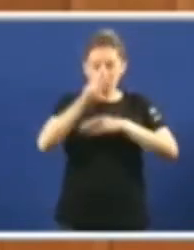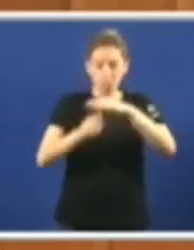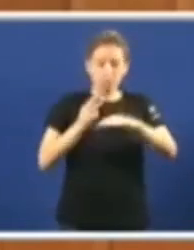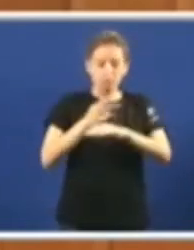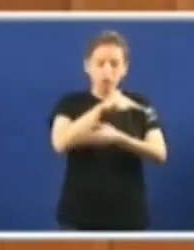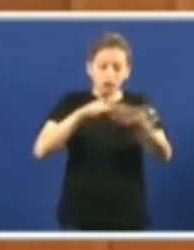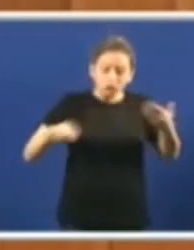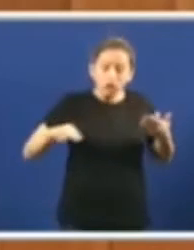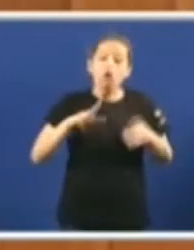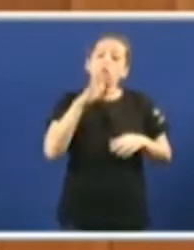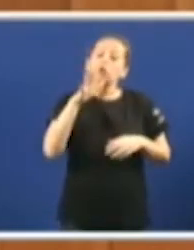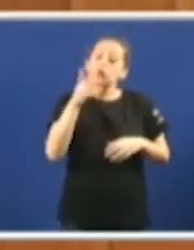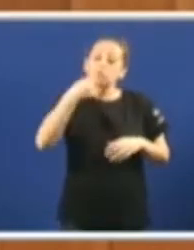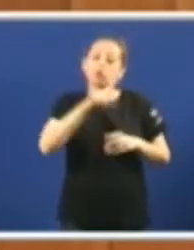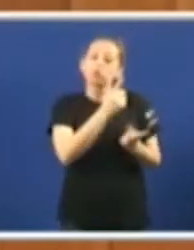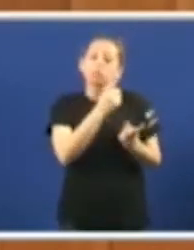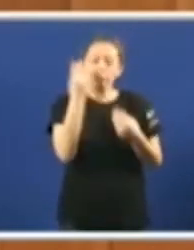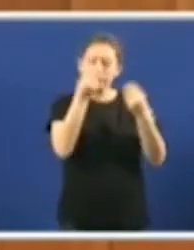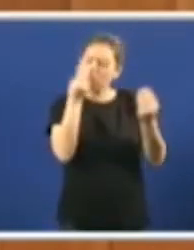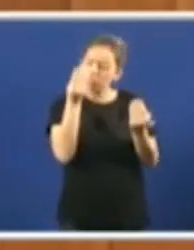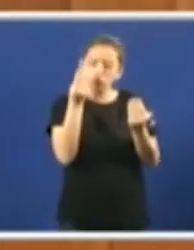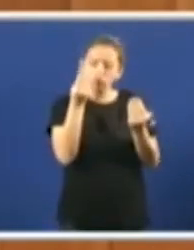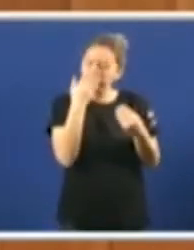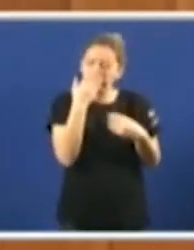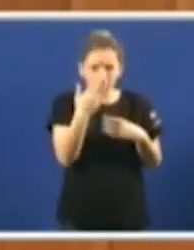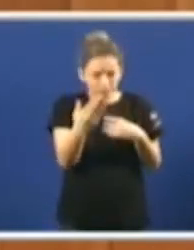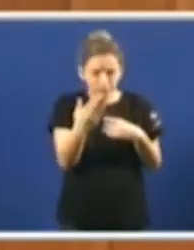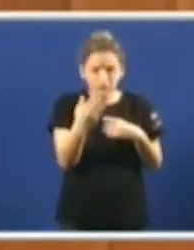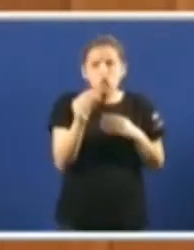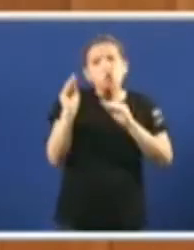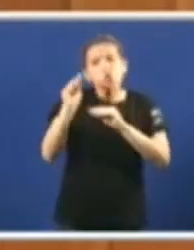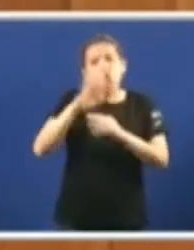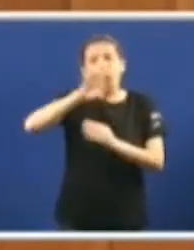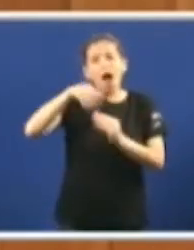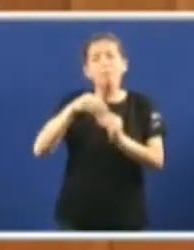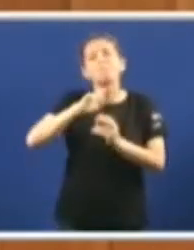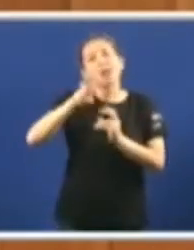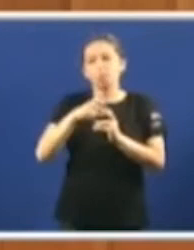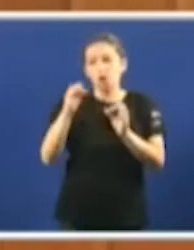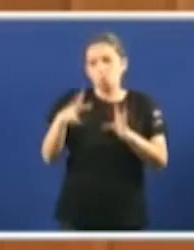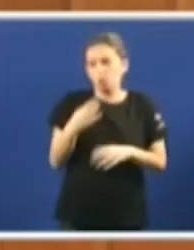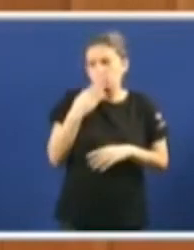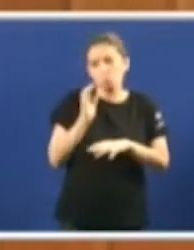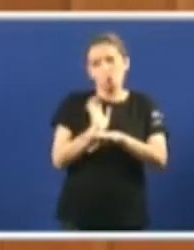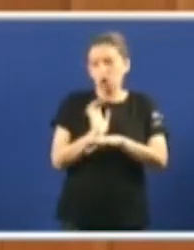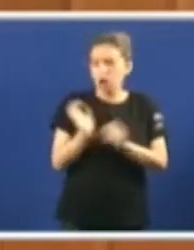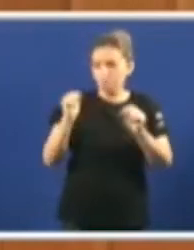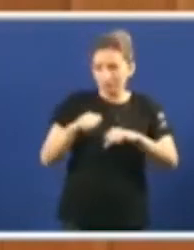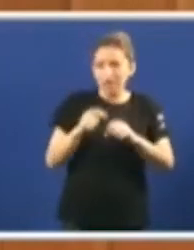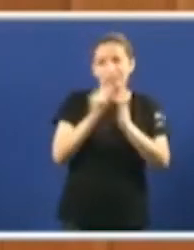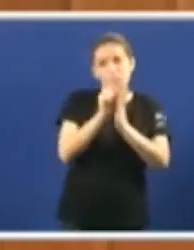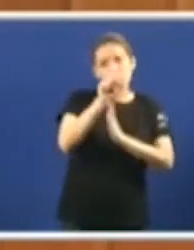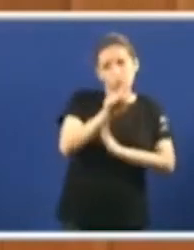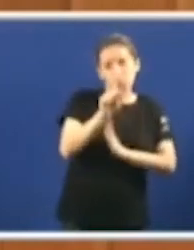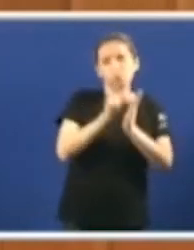e, por eso, parécenos sinceramente que a súa emenda é unha burla. En concreto, refírome ao punto 1 e ao punto 3.